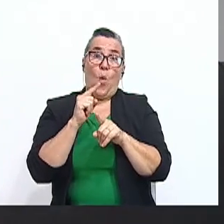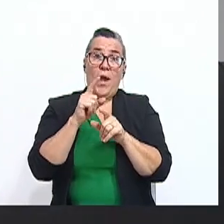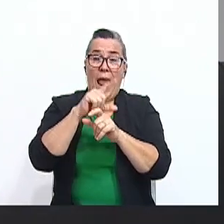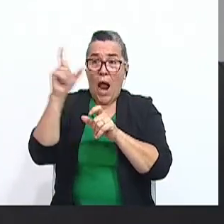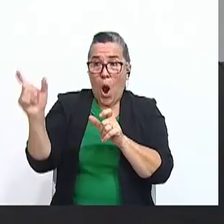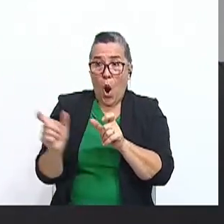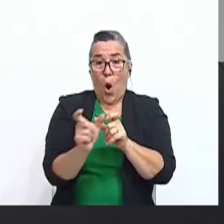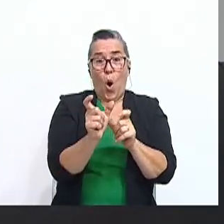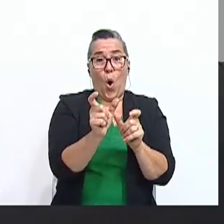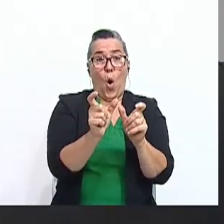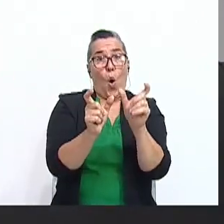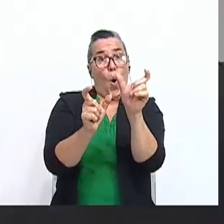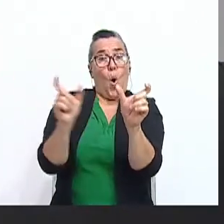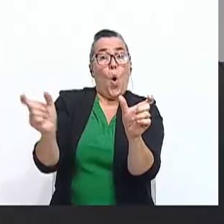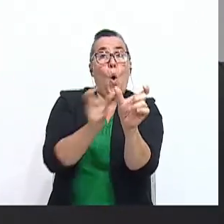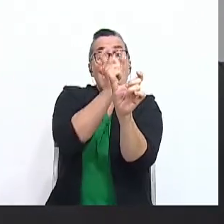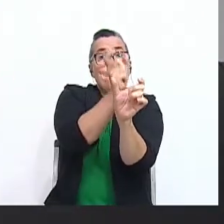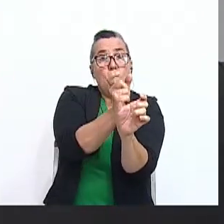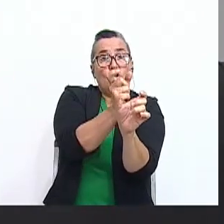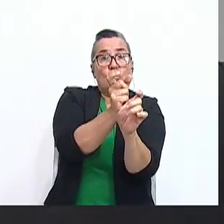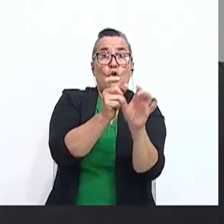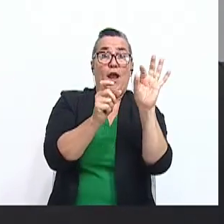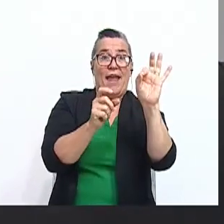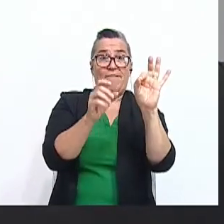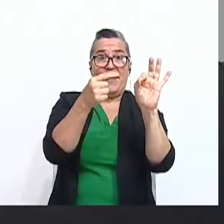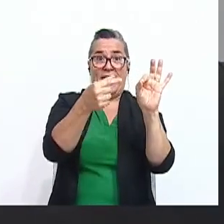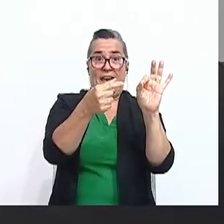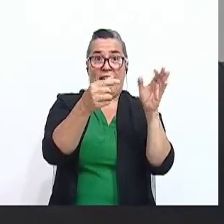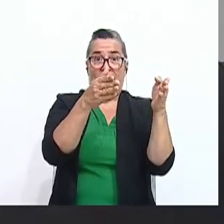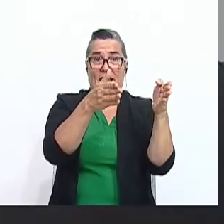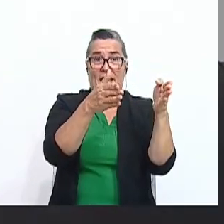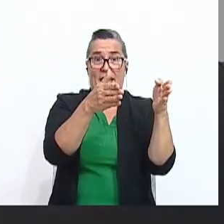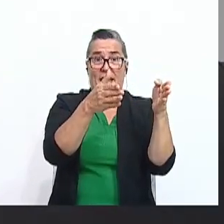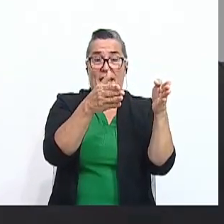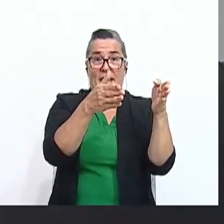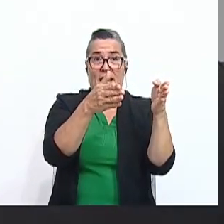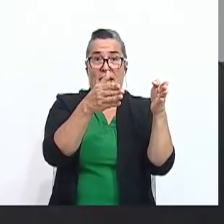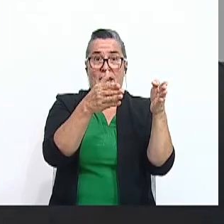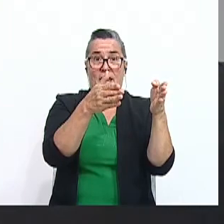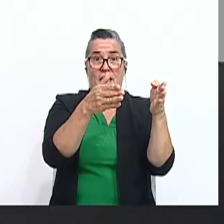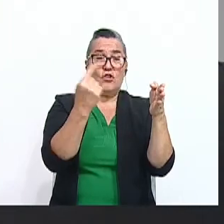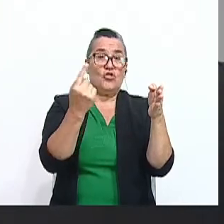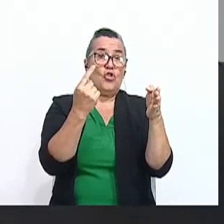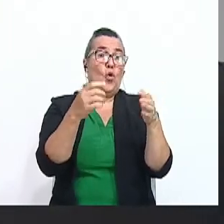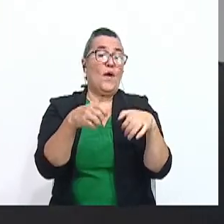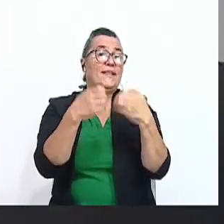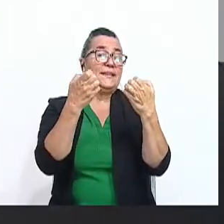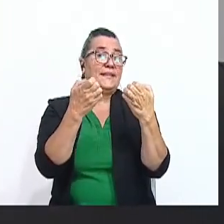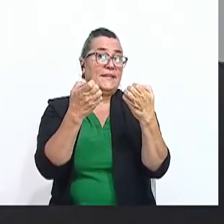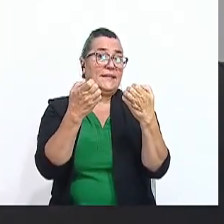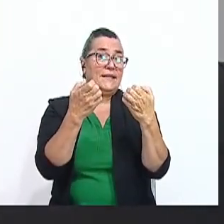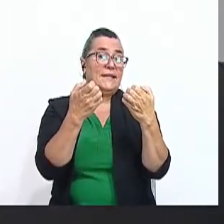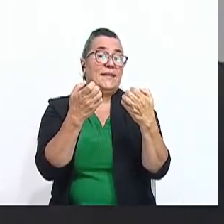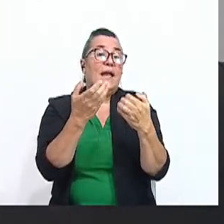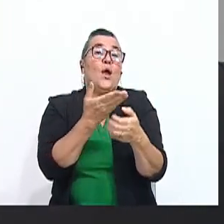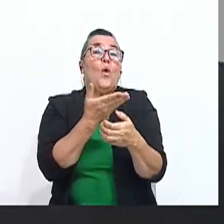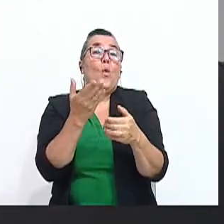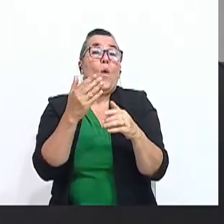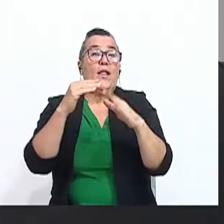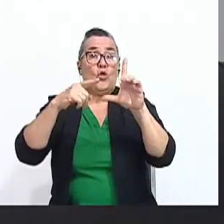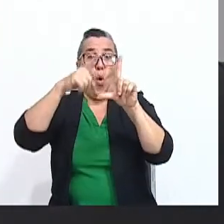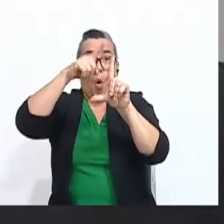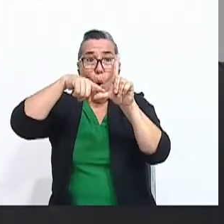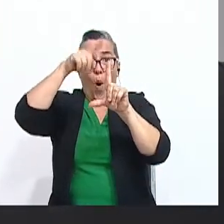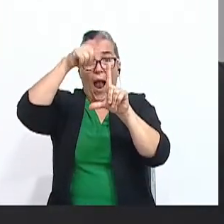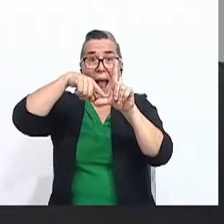composición de la función f y g, esta solo puede existir cuando el ámbito de